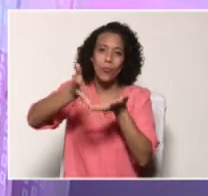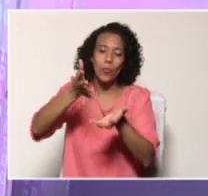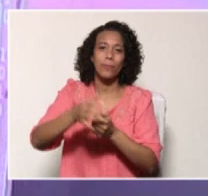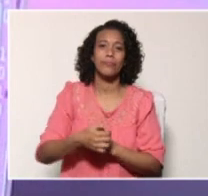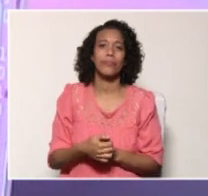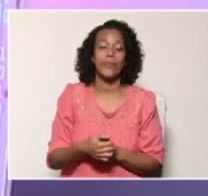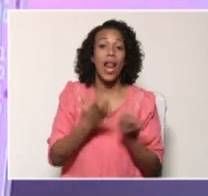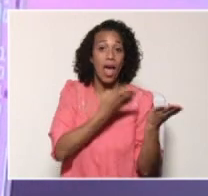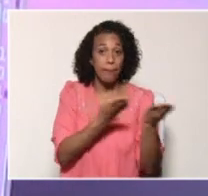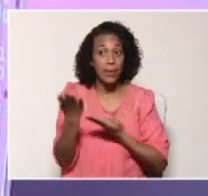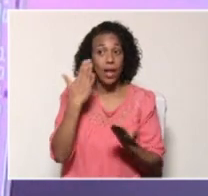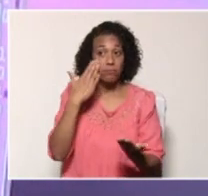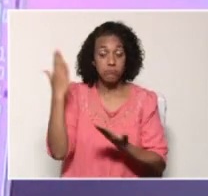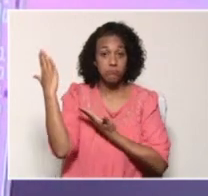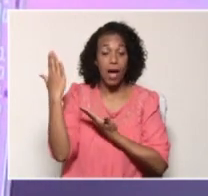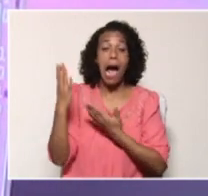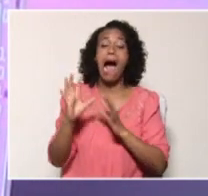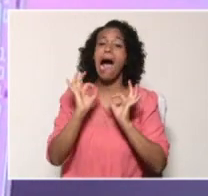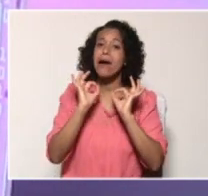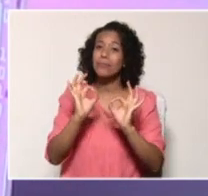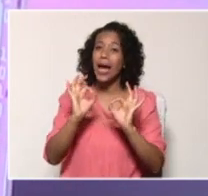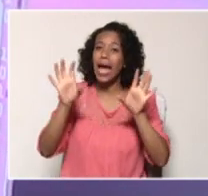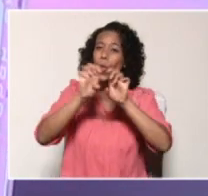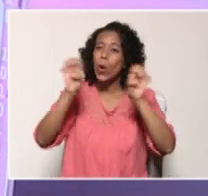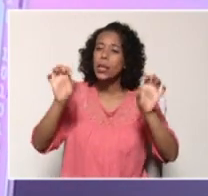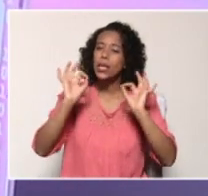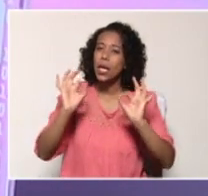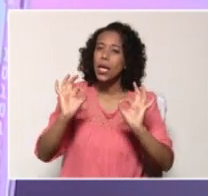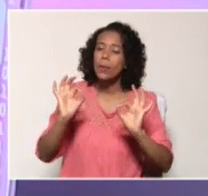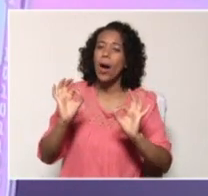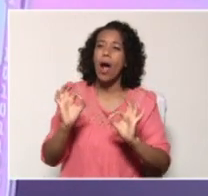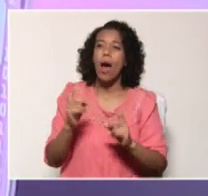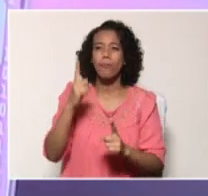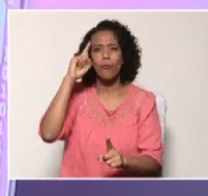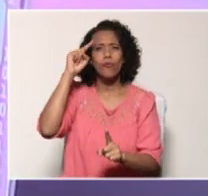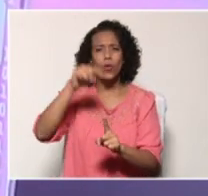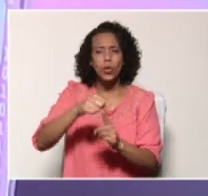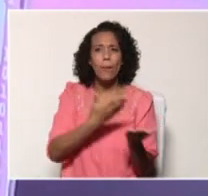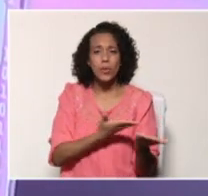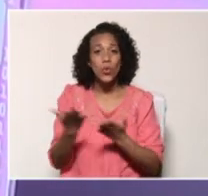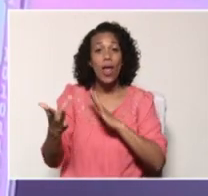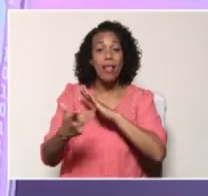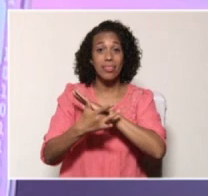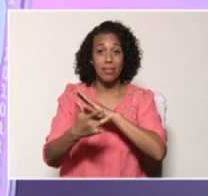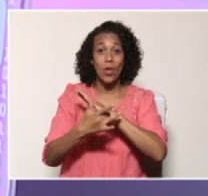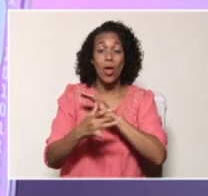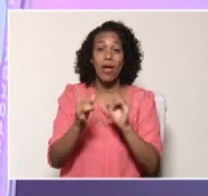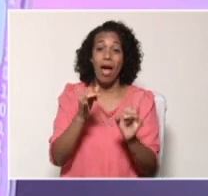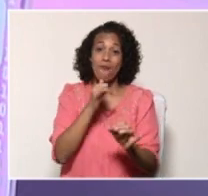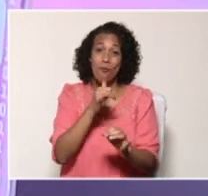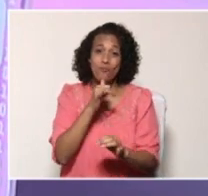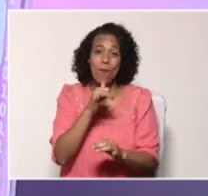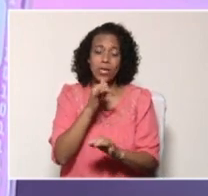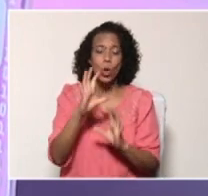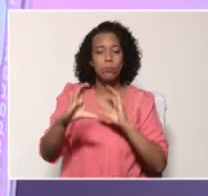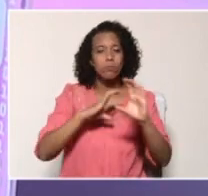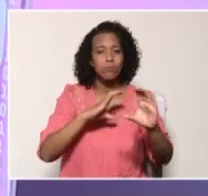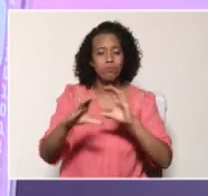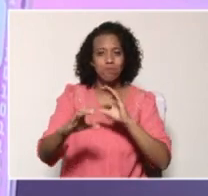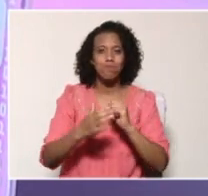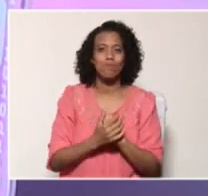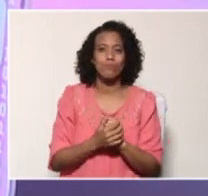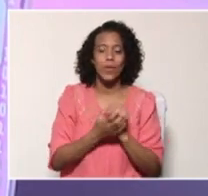innovación. Les invitamos a crear contenido educativo desde las perspectivas que nos brindan las tecnologías de información y